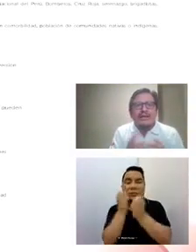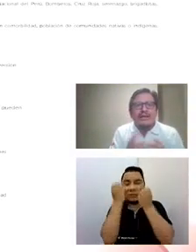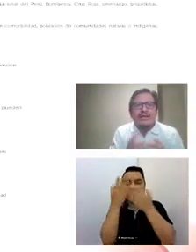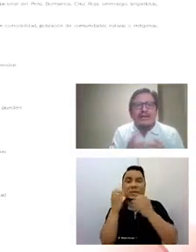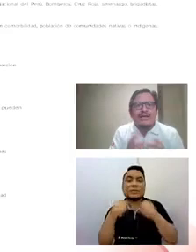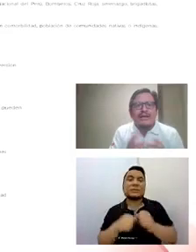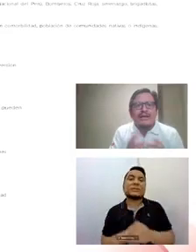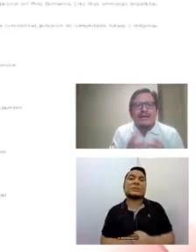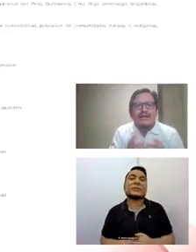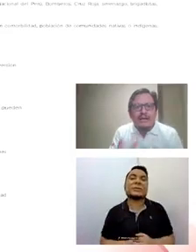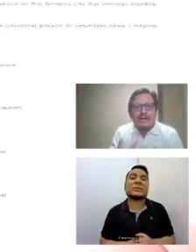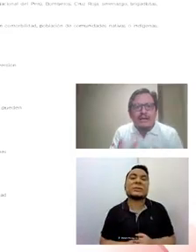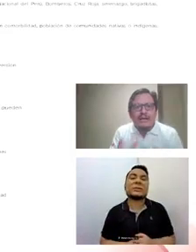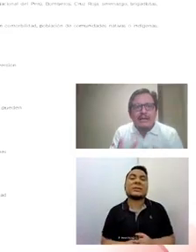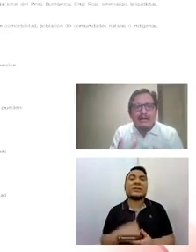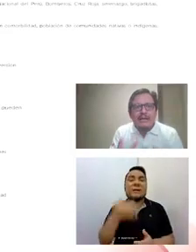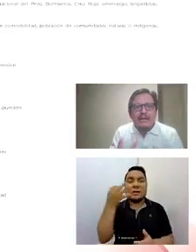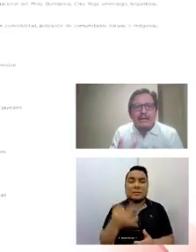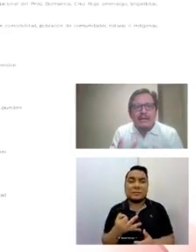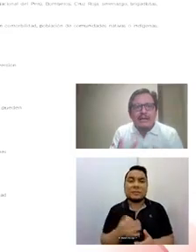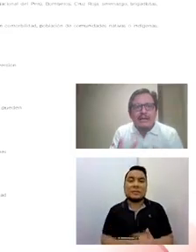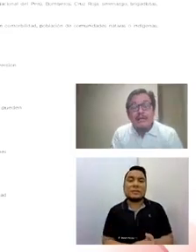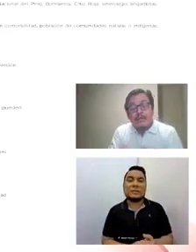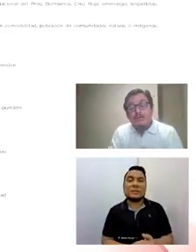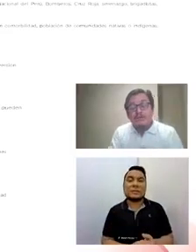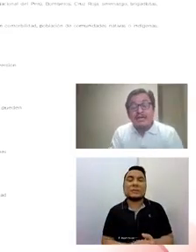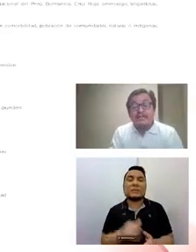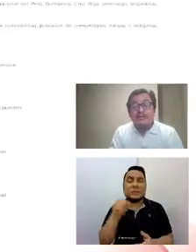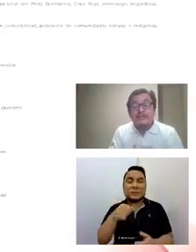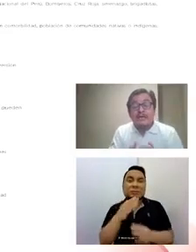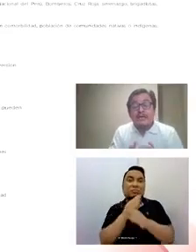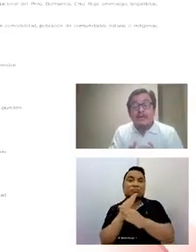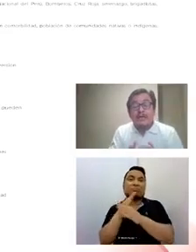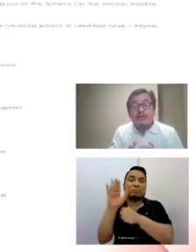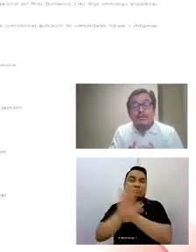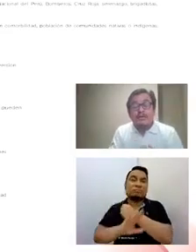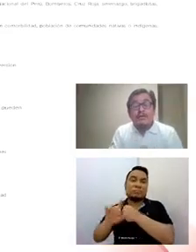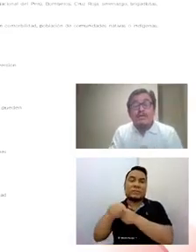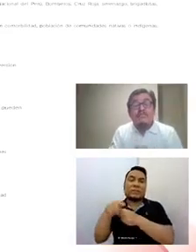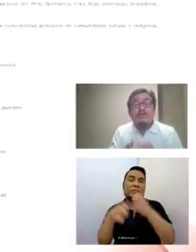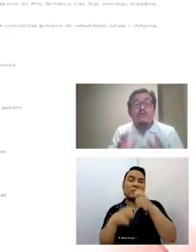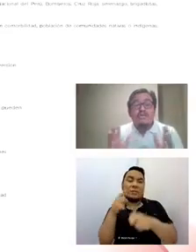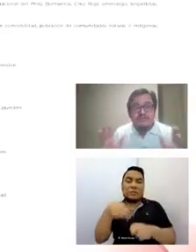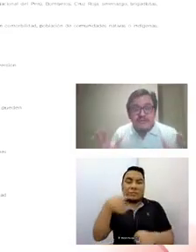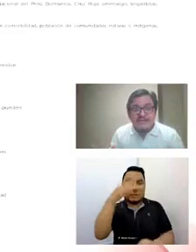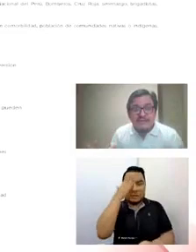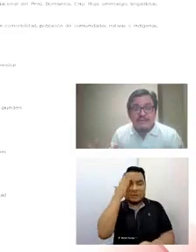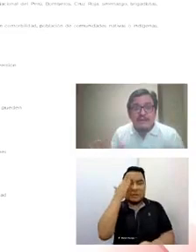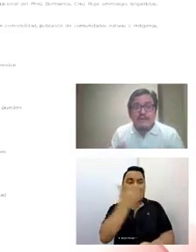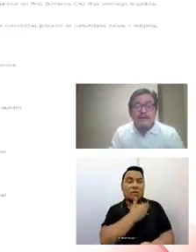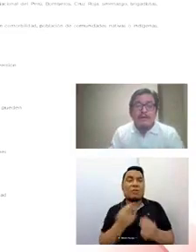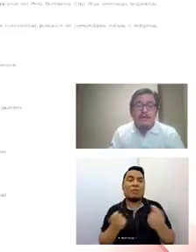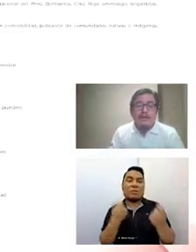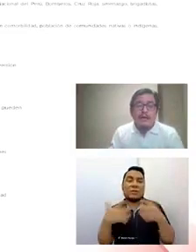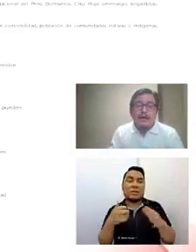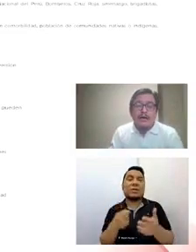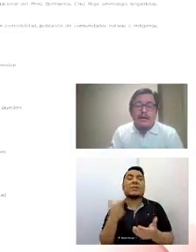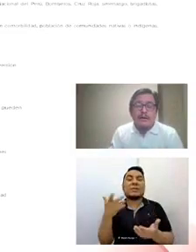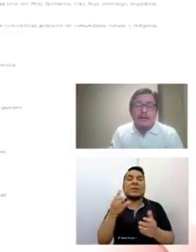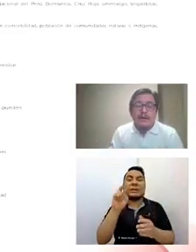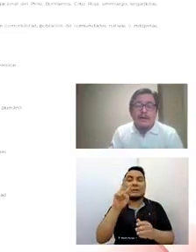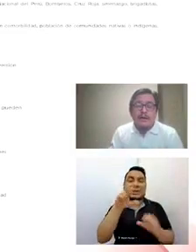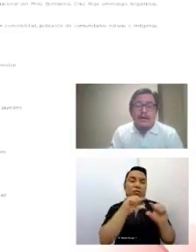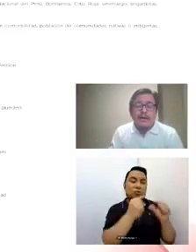que realmente controlar todo este problema. Y como ustedes ya saben, el gobierno ha dividido en 3 fases